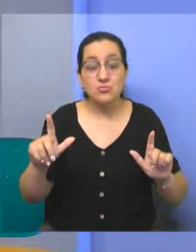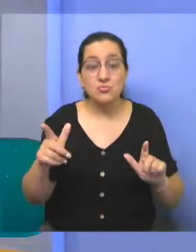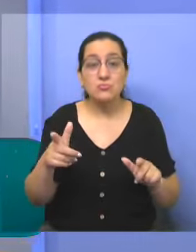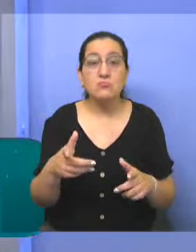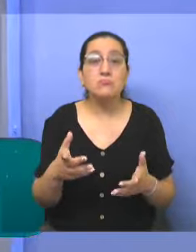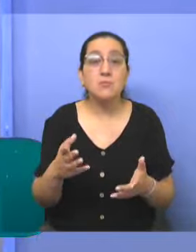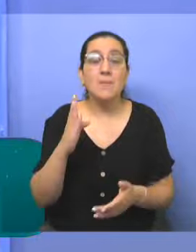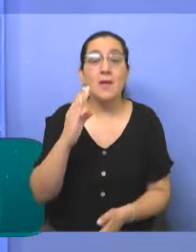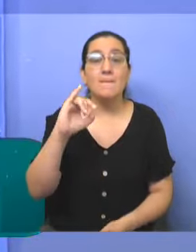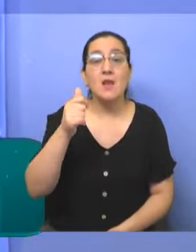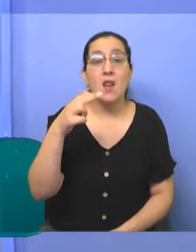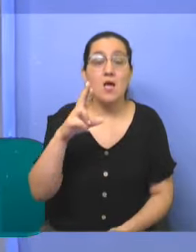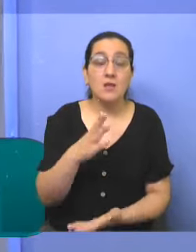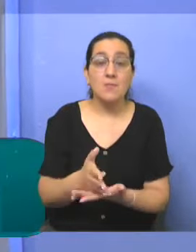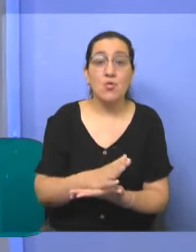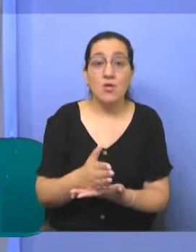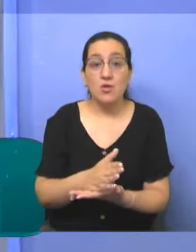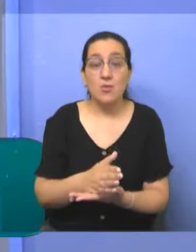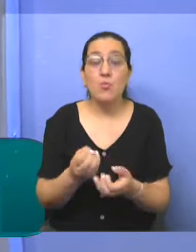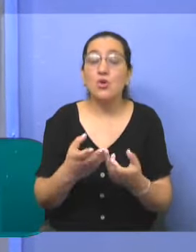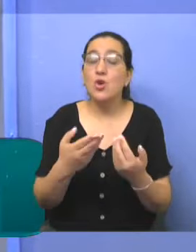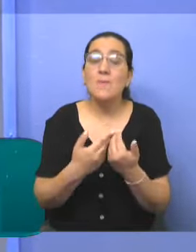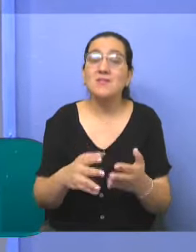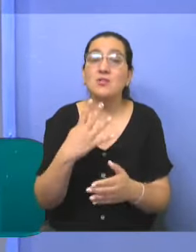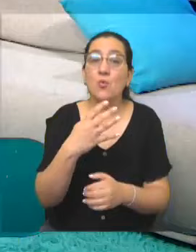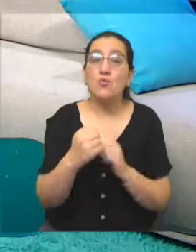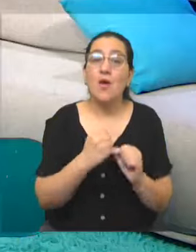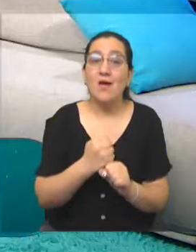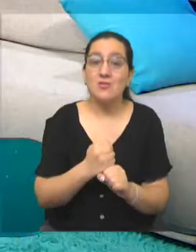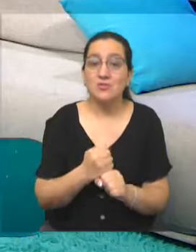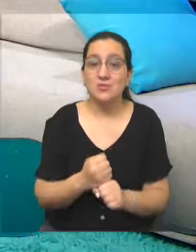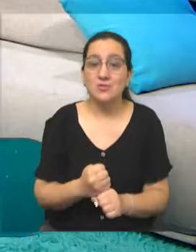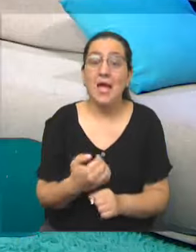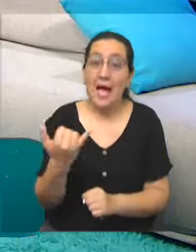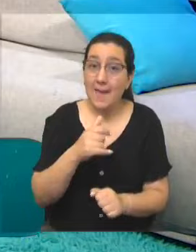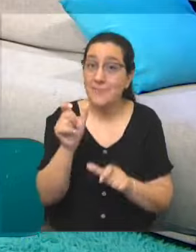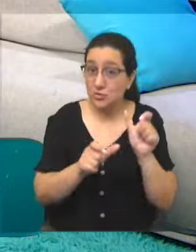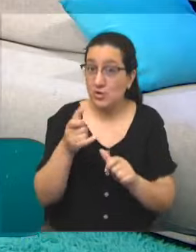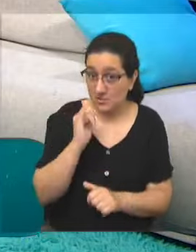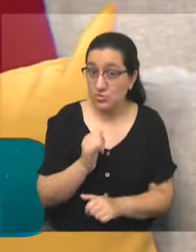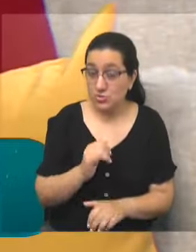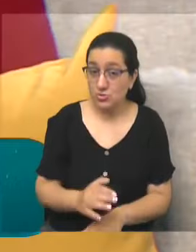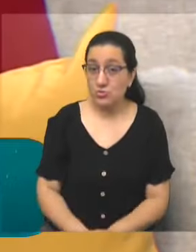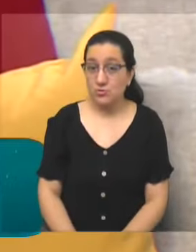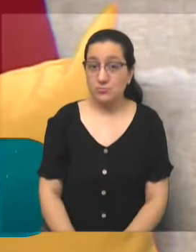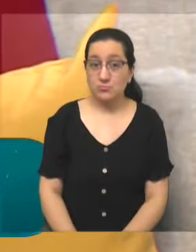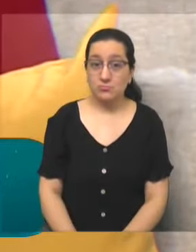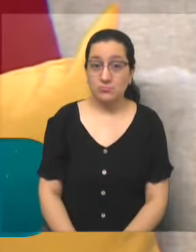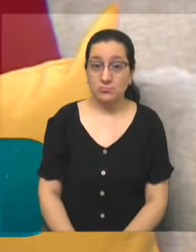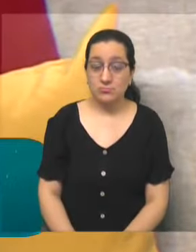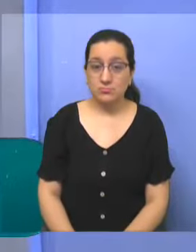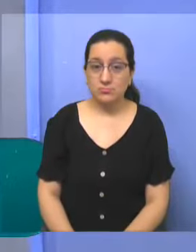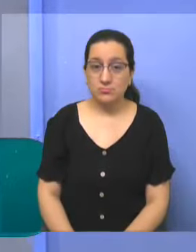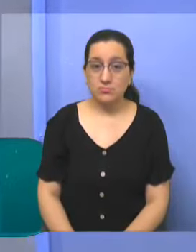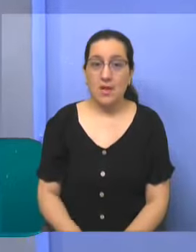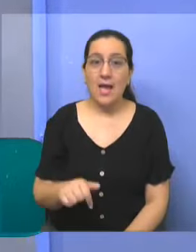Y deberían. ¿Por qué no arrancaron hace 4 años? No, hay gente que sí. Hay gente que sí. O sea, sí, acá se